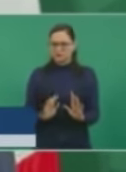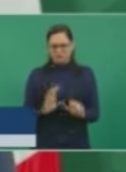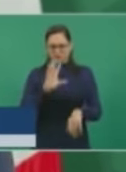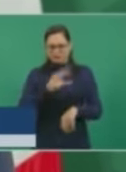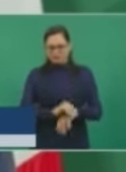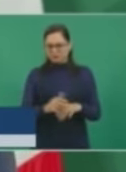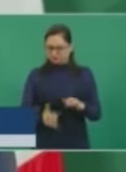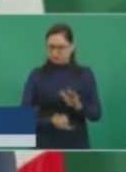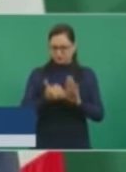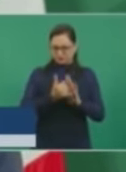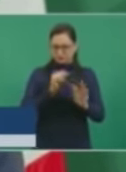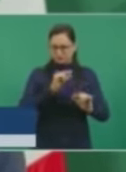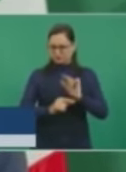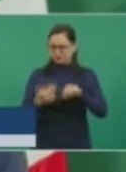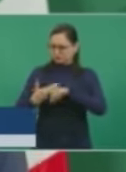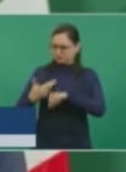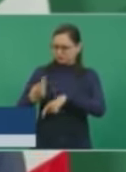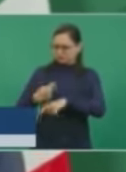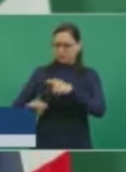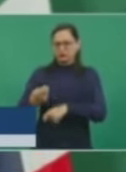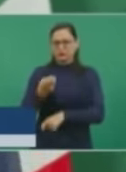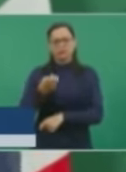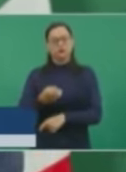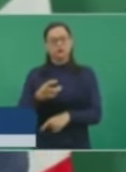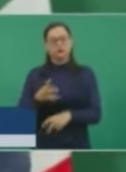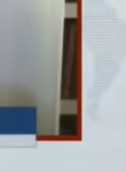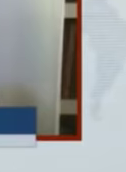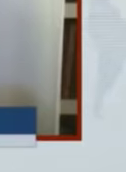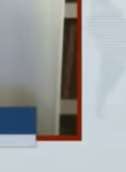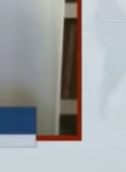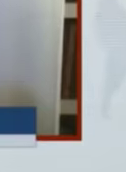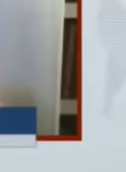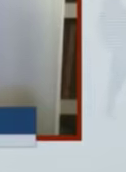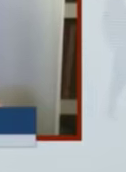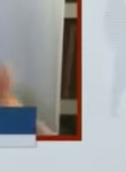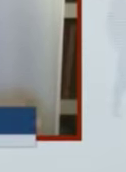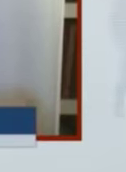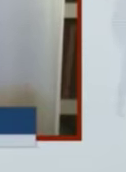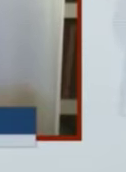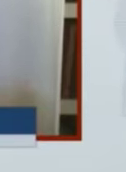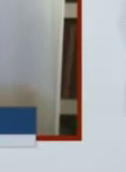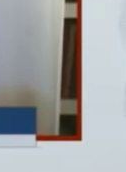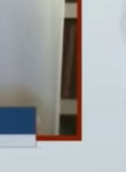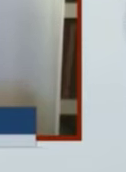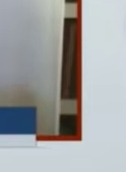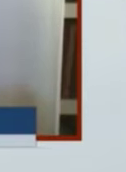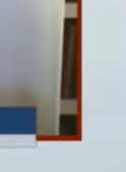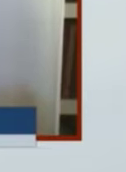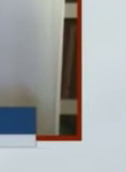viviendo, querido Leonardo. Sí, porque además hay como una especie de satanización del derecho. Exacto. Que podrían tener los